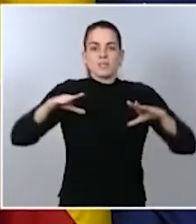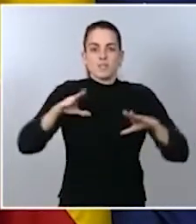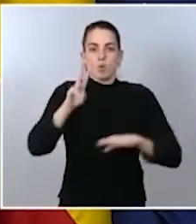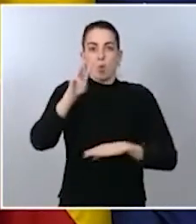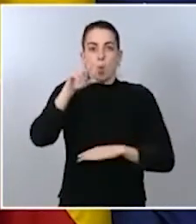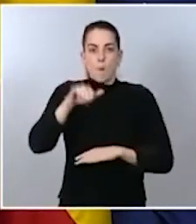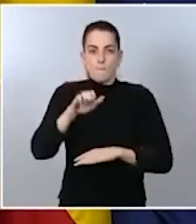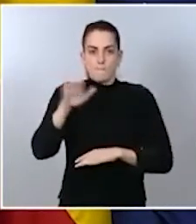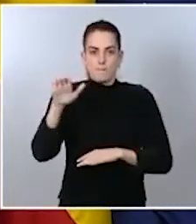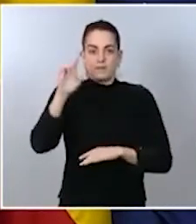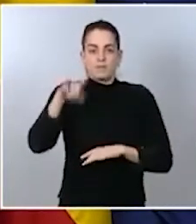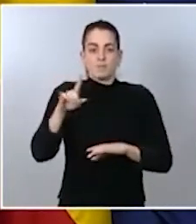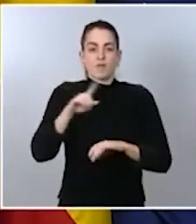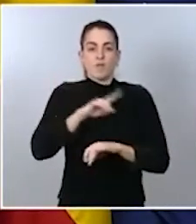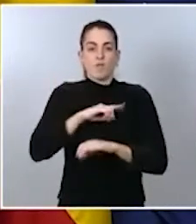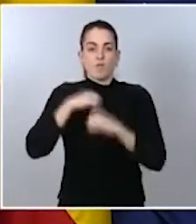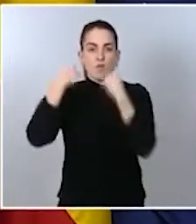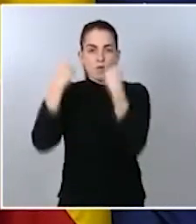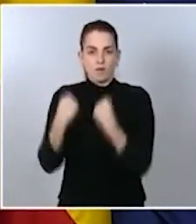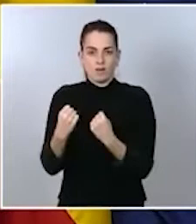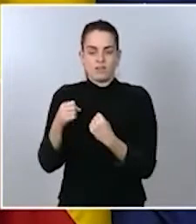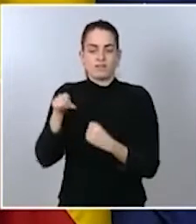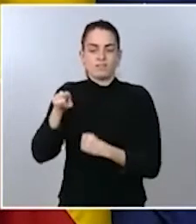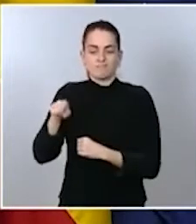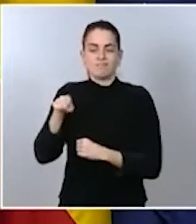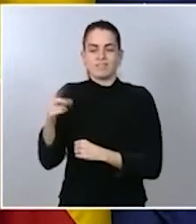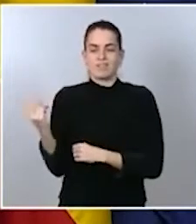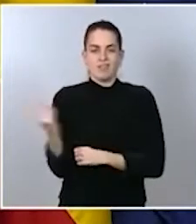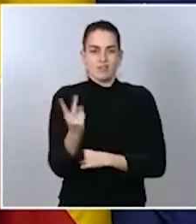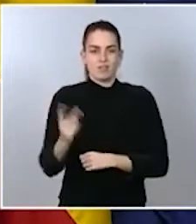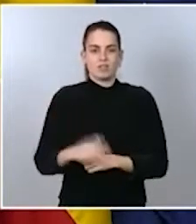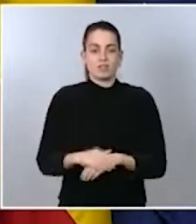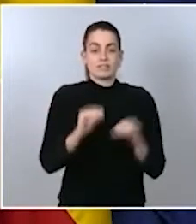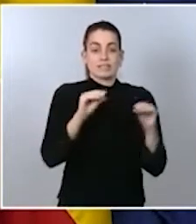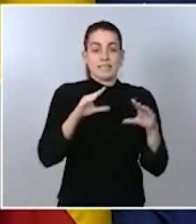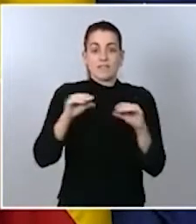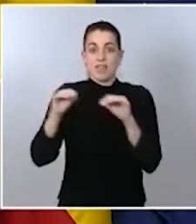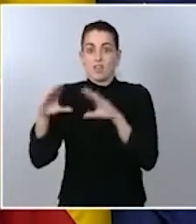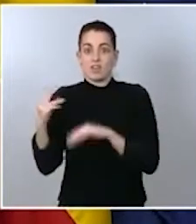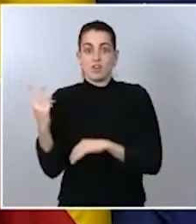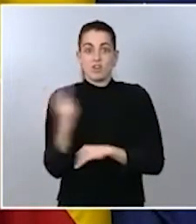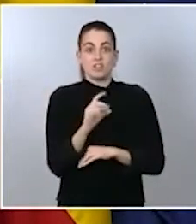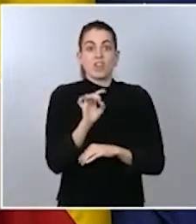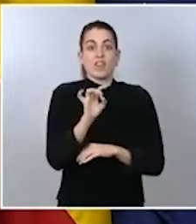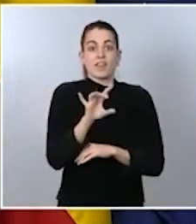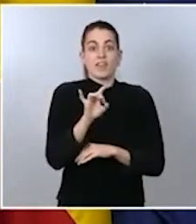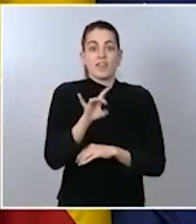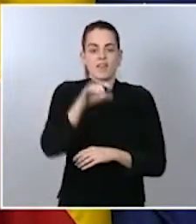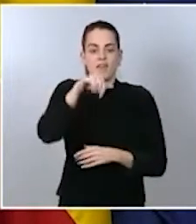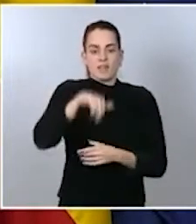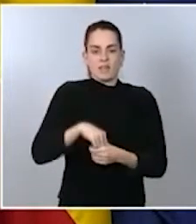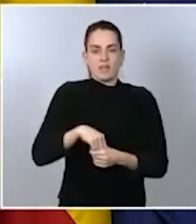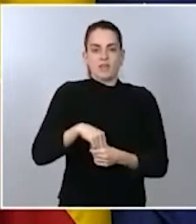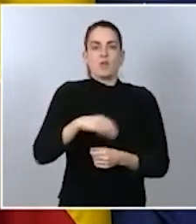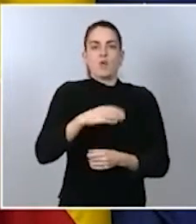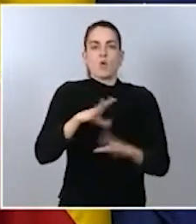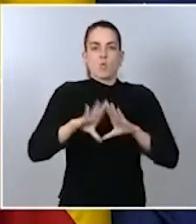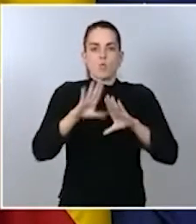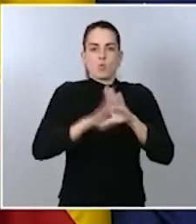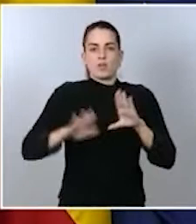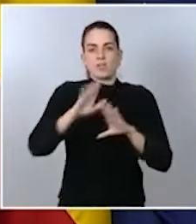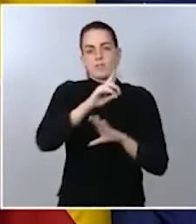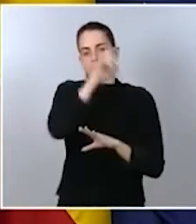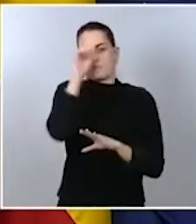fuerzas armadas de estas activaciones 15 lo han sido en la comunidad de madrid' incluidas